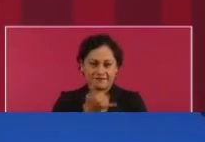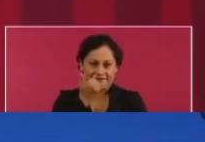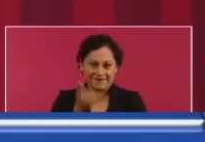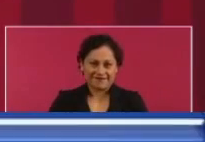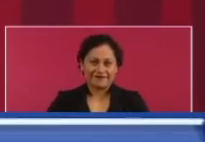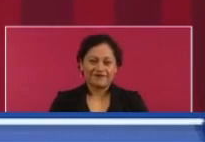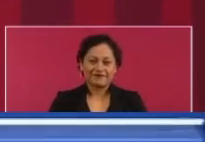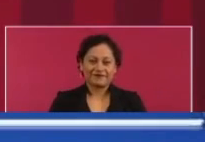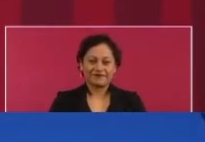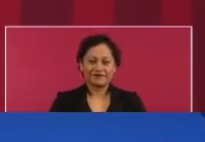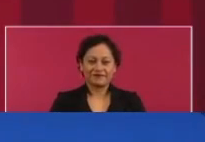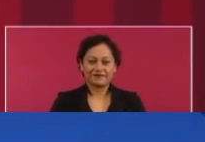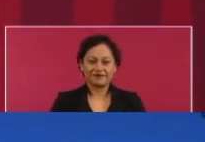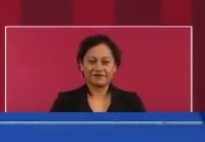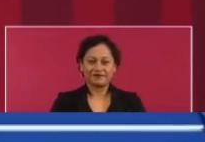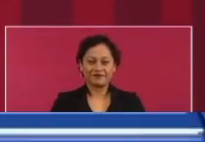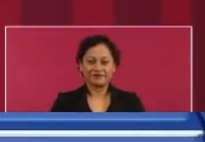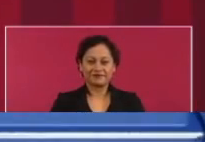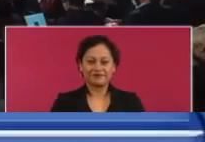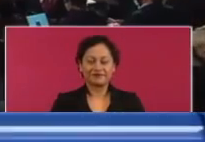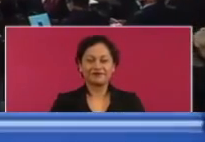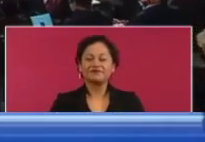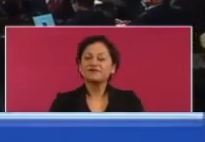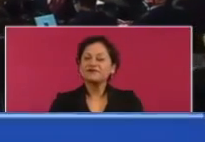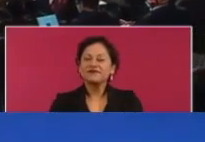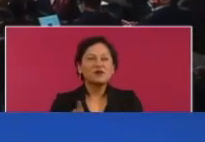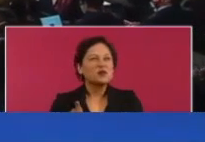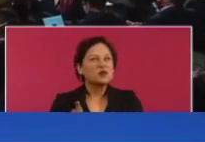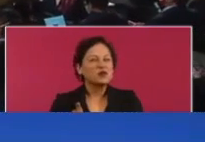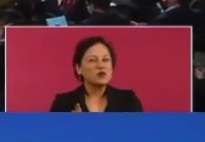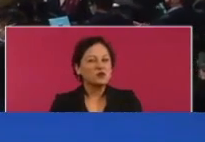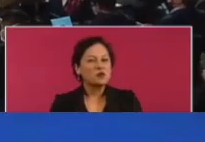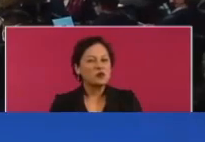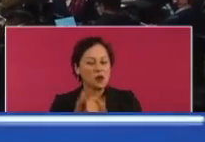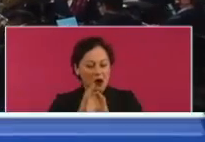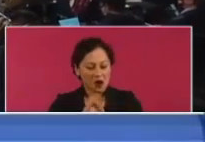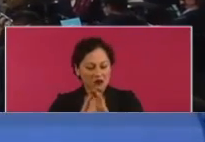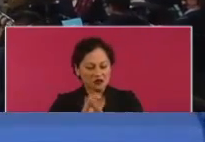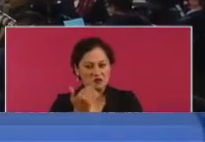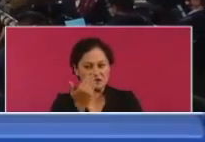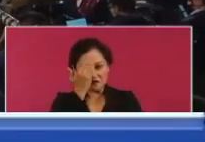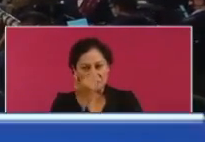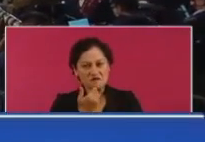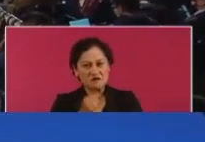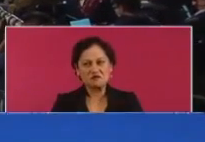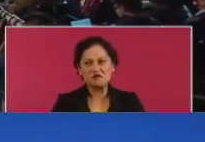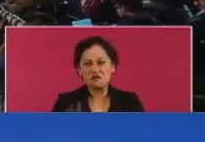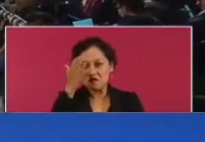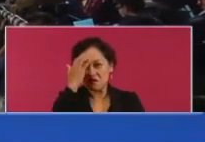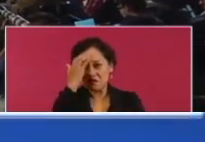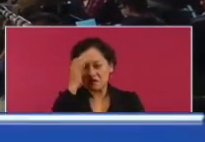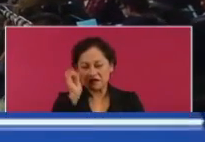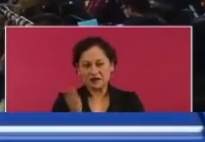la Ciudad de México les ardió toda esta situación que vean De qué manera si se car el presidente Andrés Manuel López Obrador